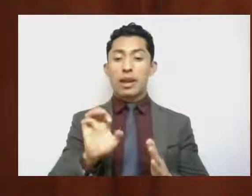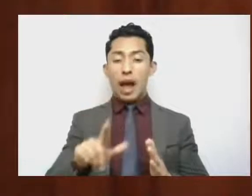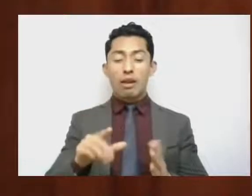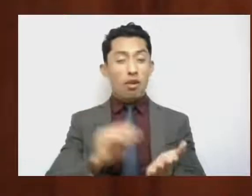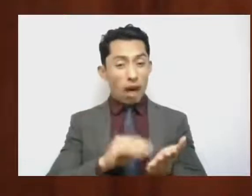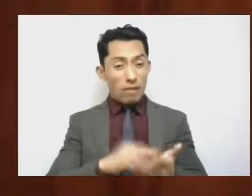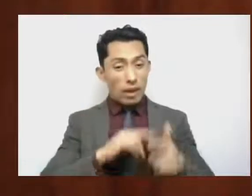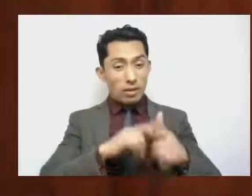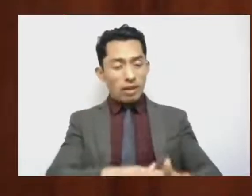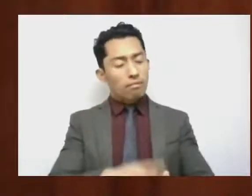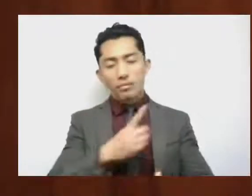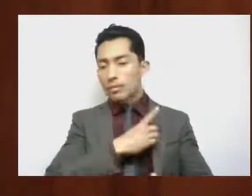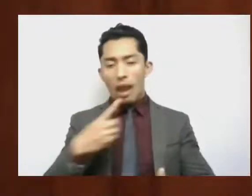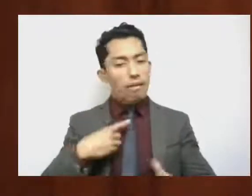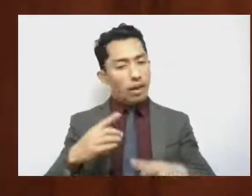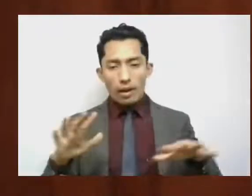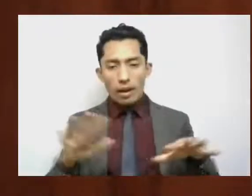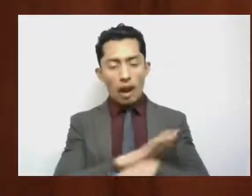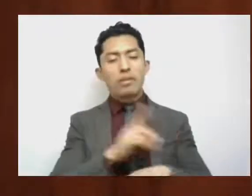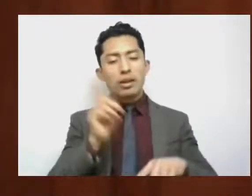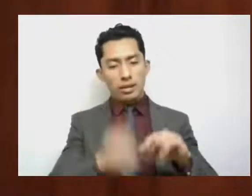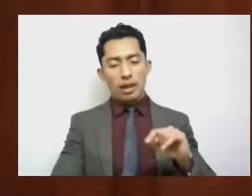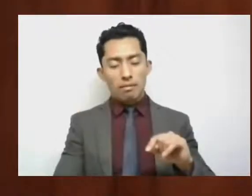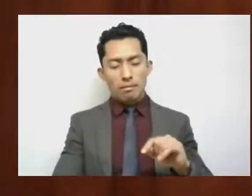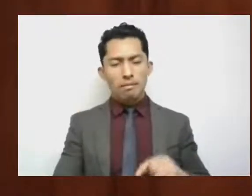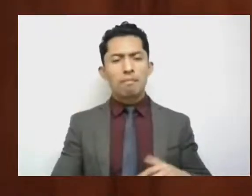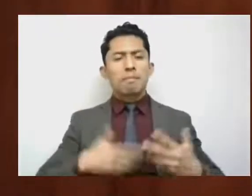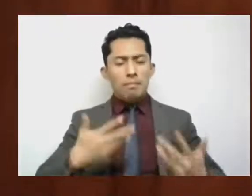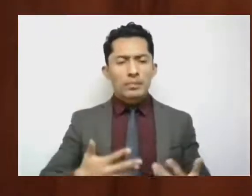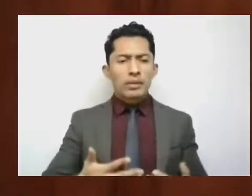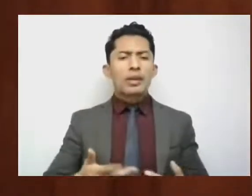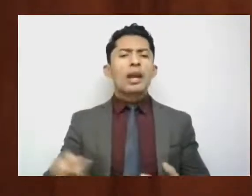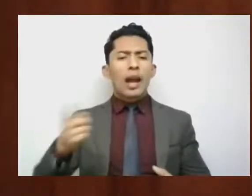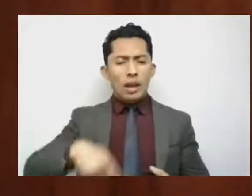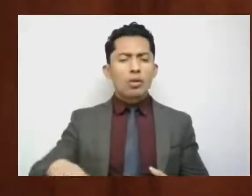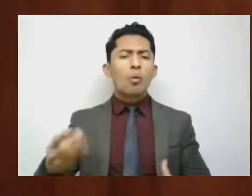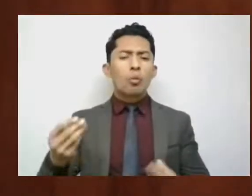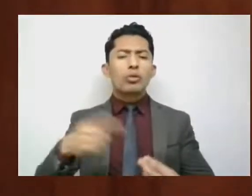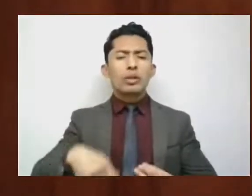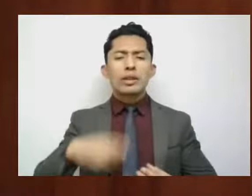vigentes. Si bien muchos podrían argumentar que